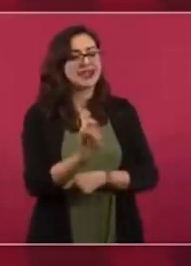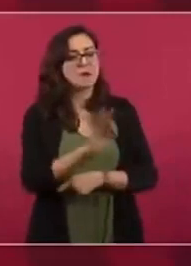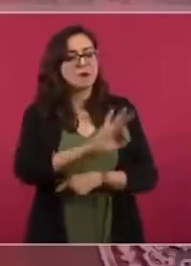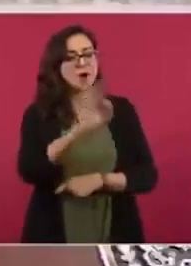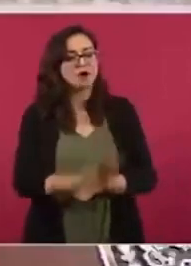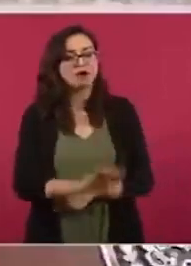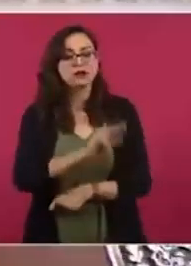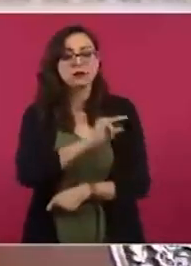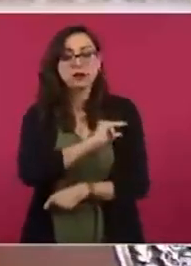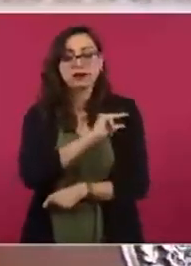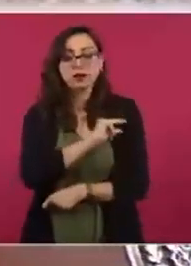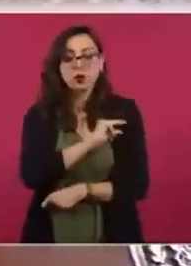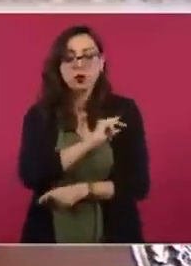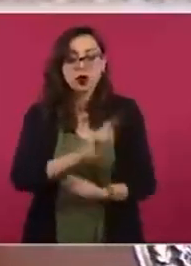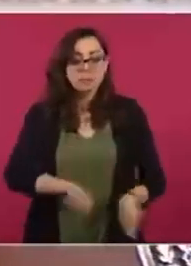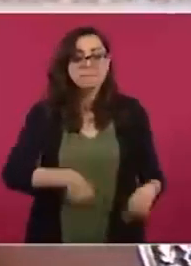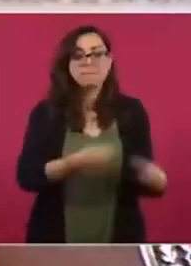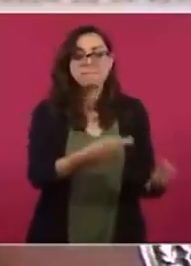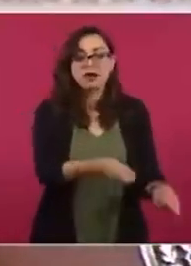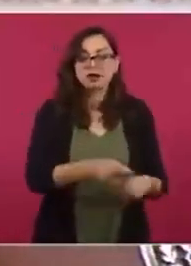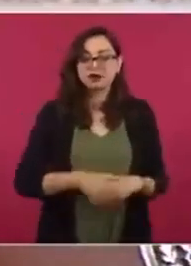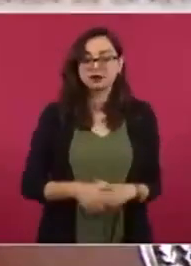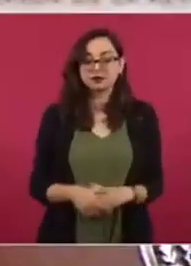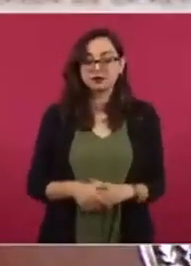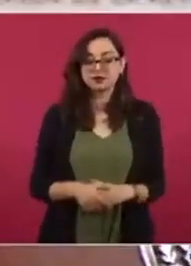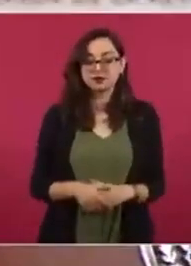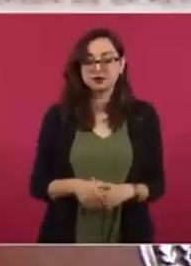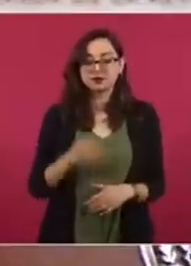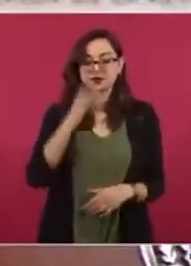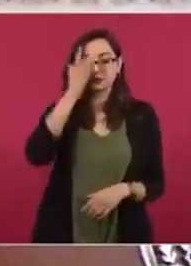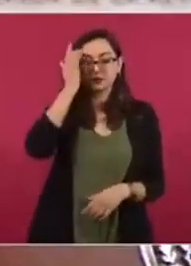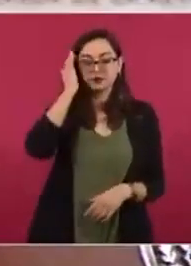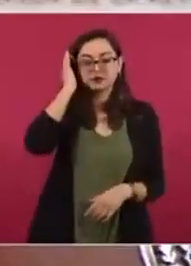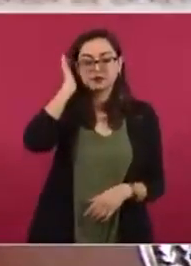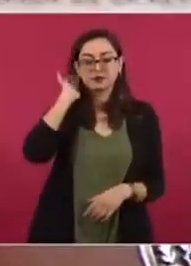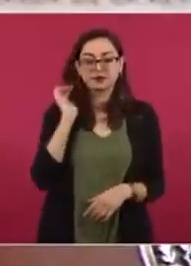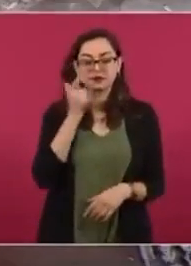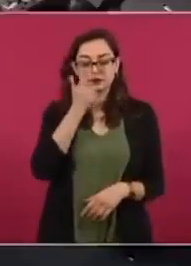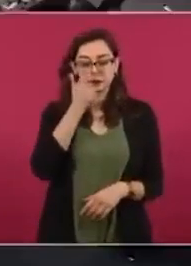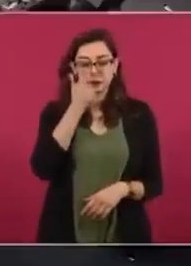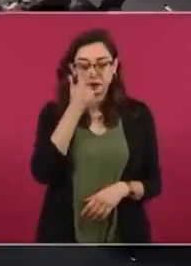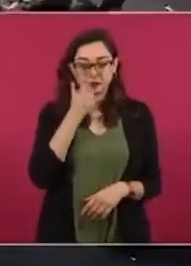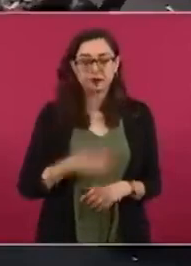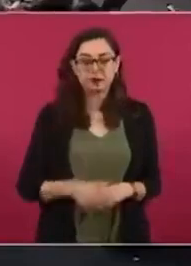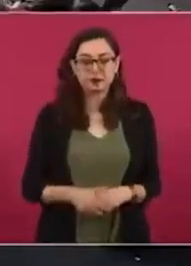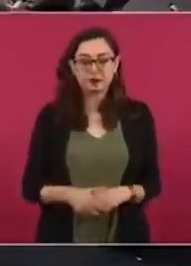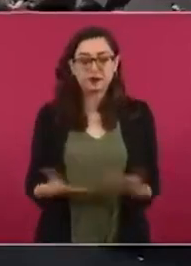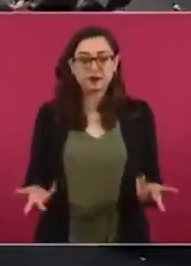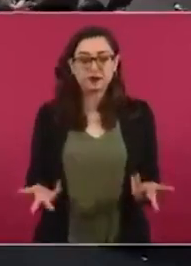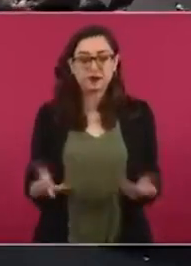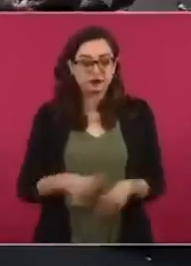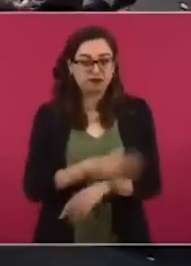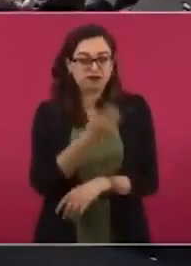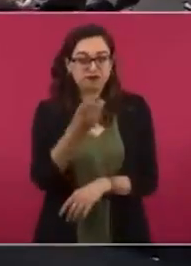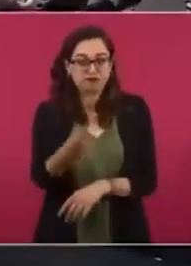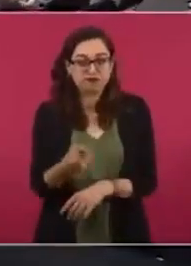Bueno, por eso es la llamada aclaración del gobierno de Estados Unidos